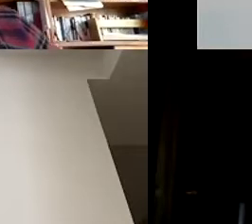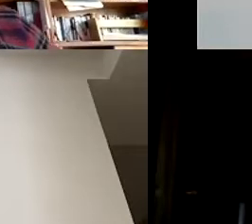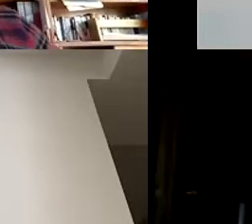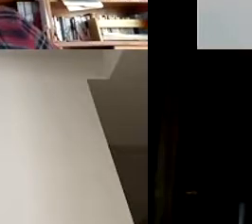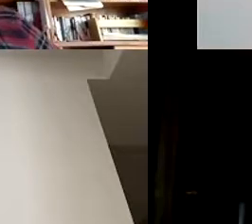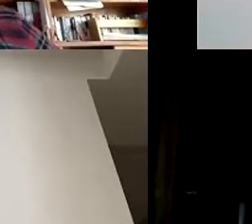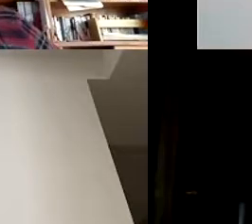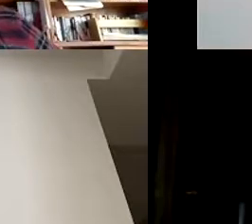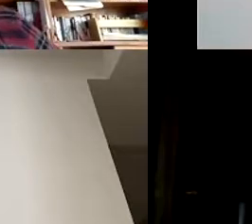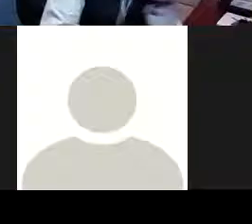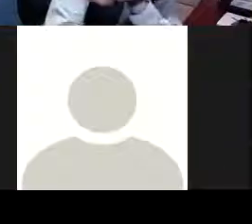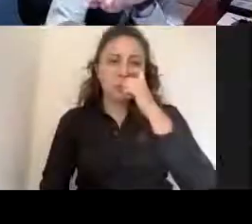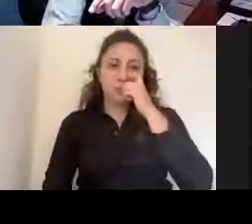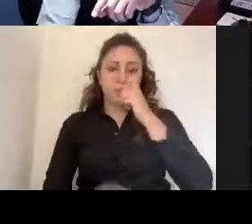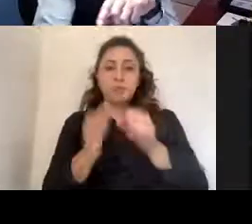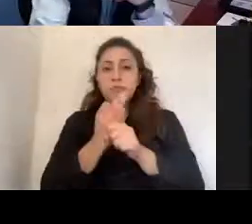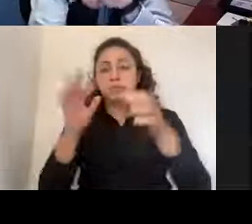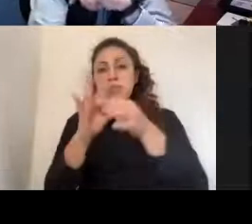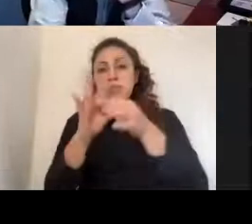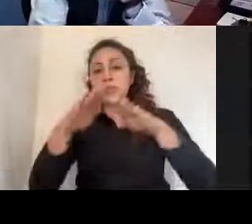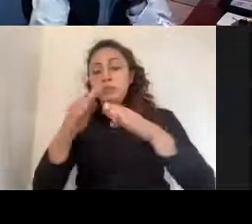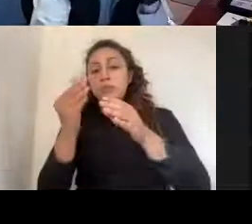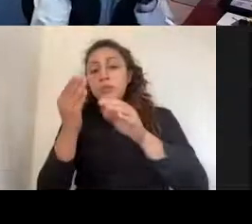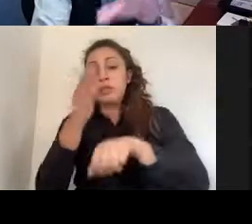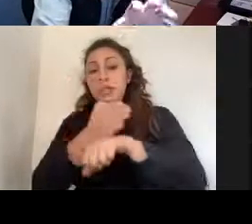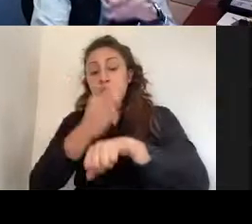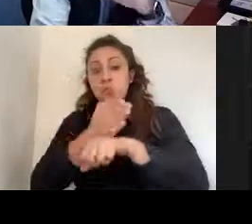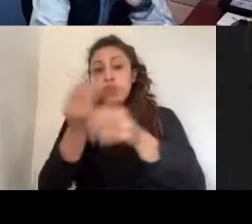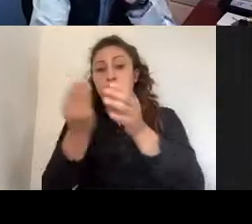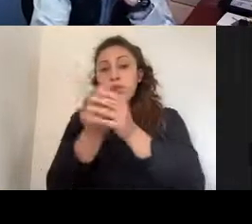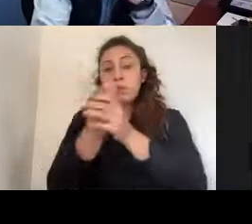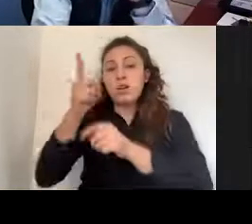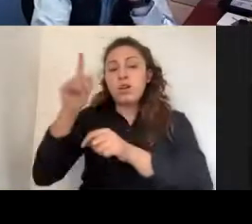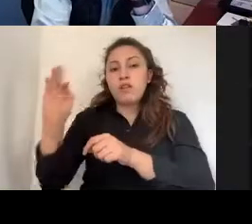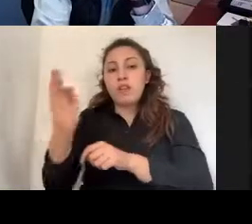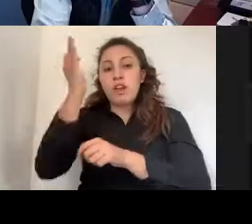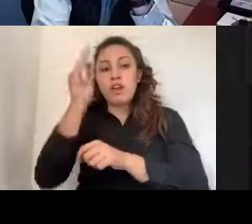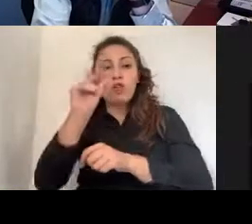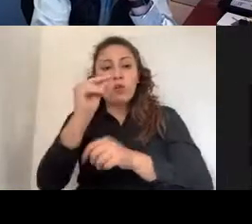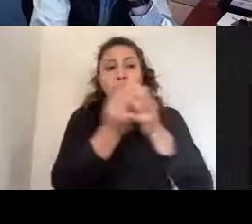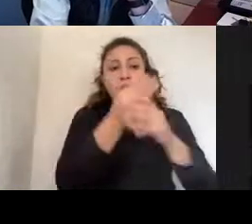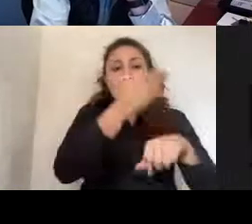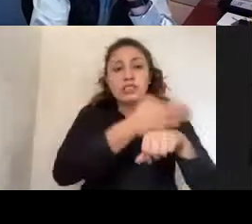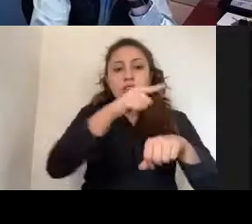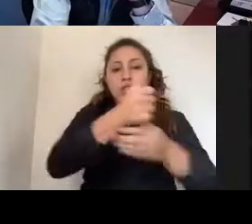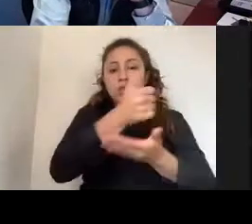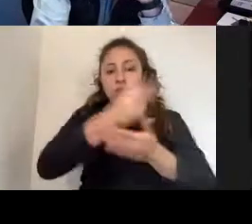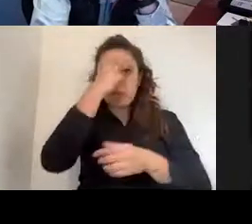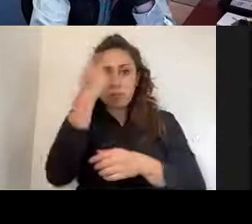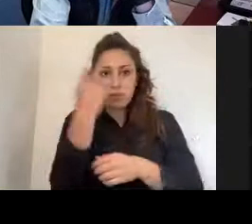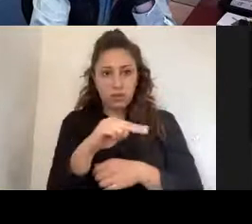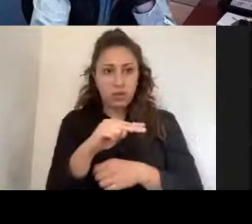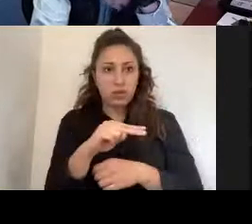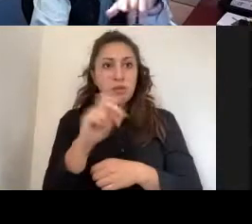penal federal y no local. Entonces aquí ya estamos imposibilitados nosotros a legislar. Y luego